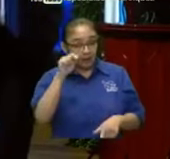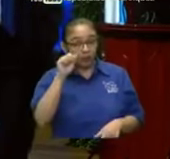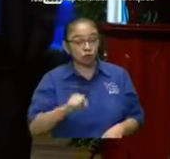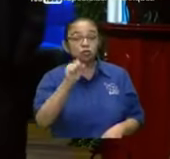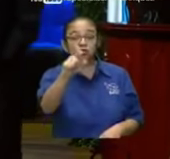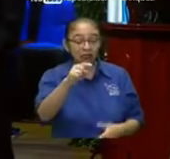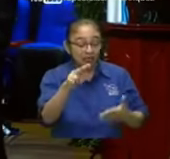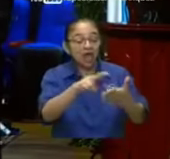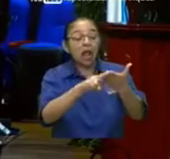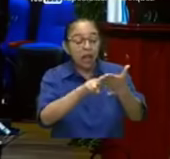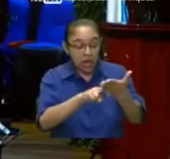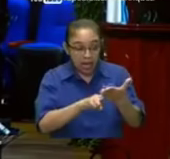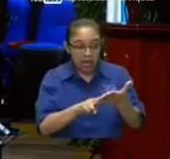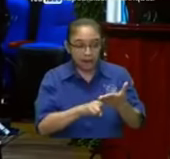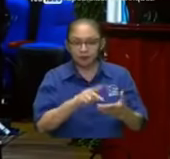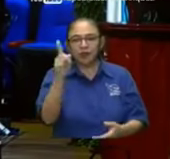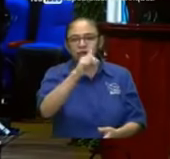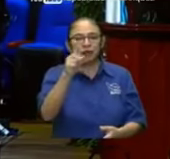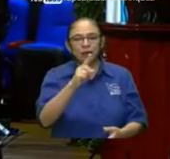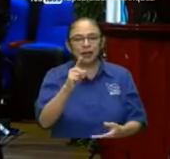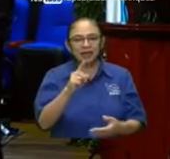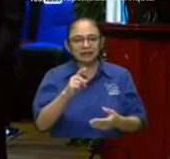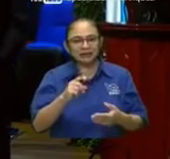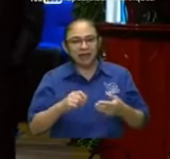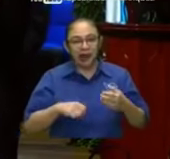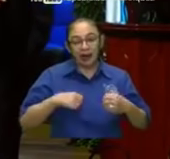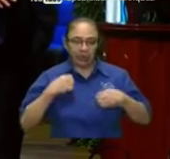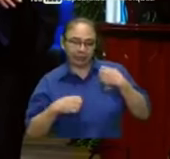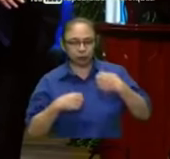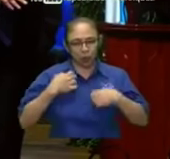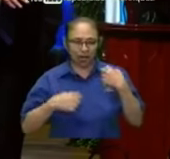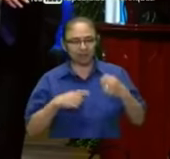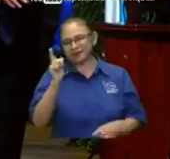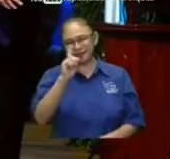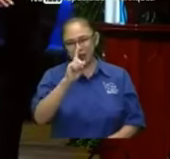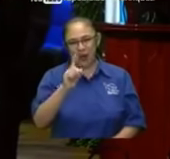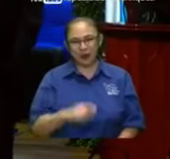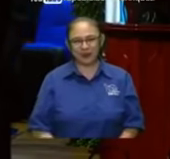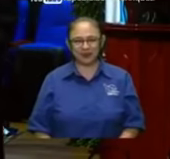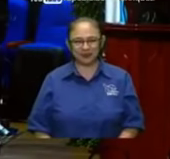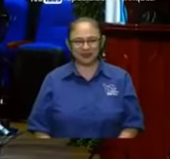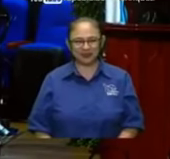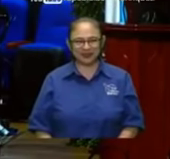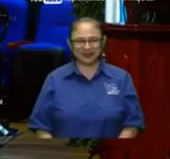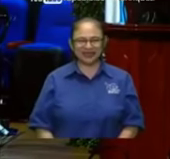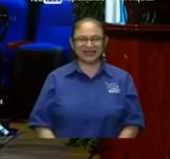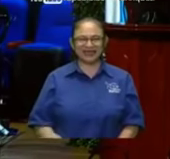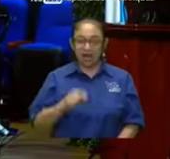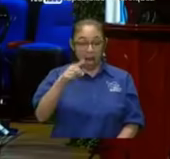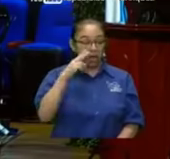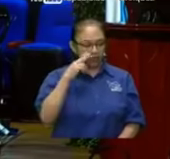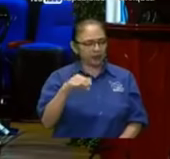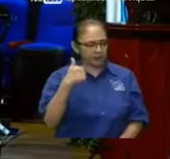literatura original, no piense en las caricaturas de Hércules ni en las películas de Hércules que usted ha visto. Ahí lo ponen bien